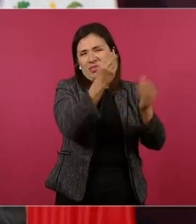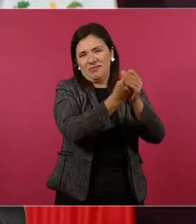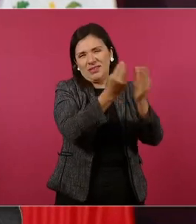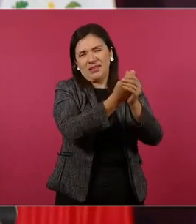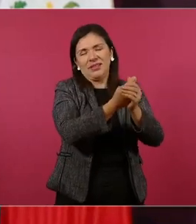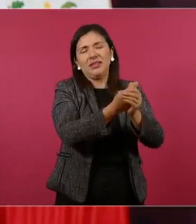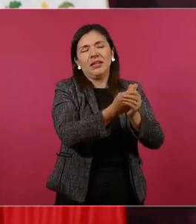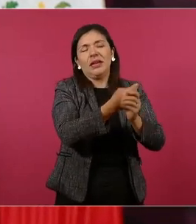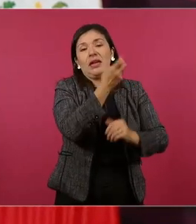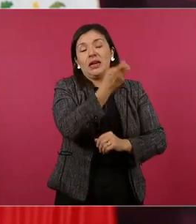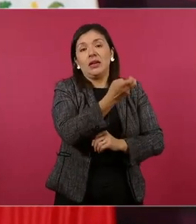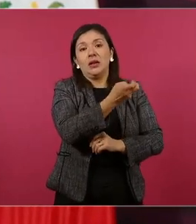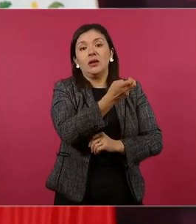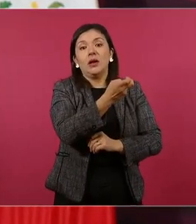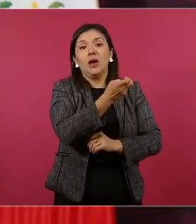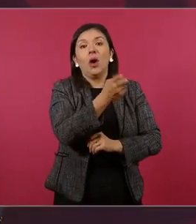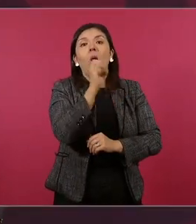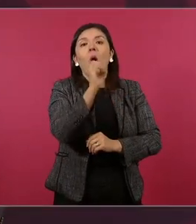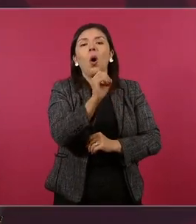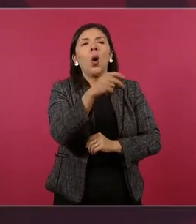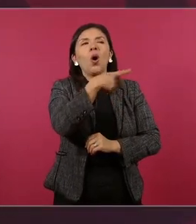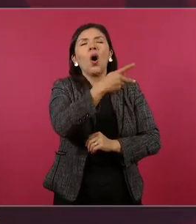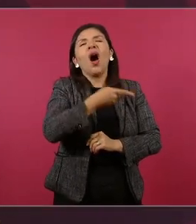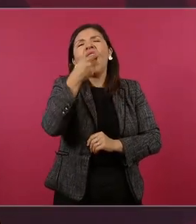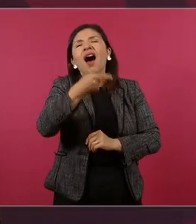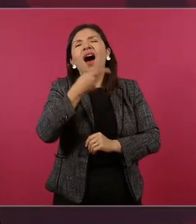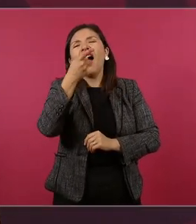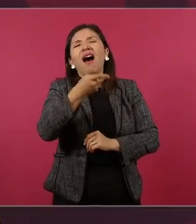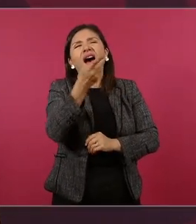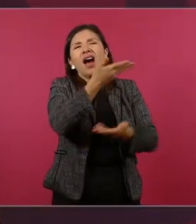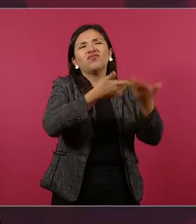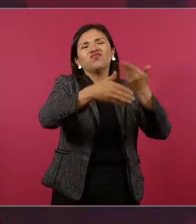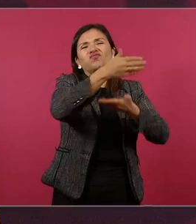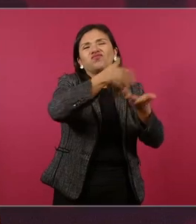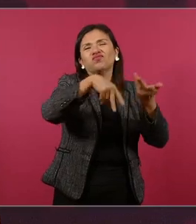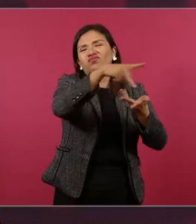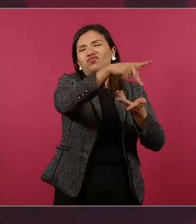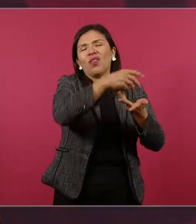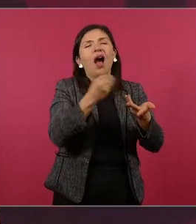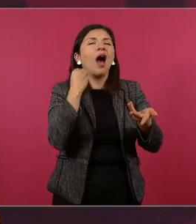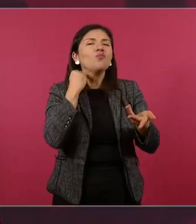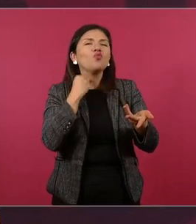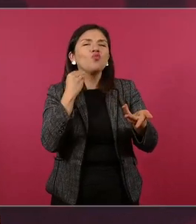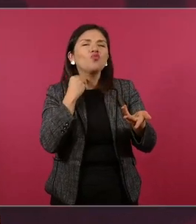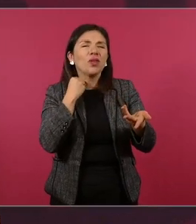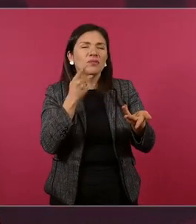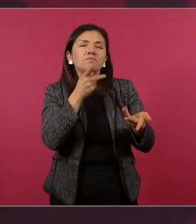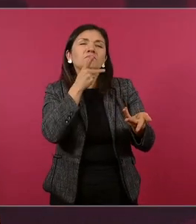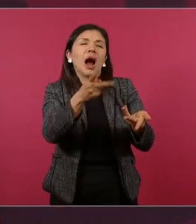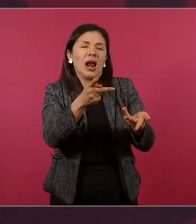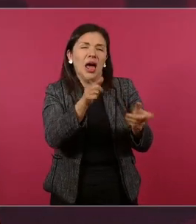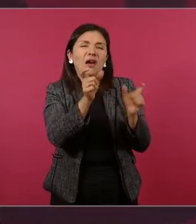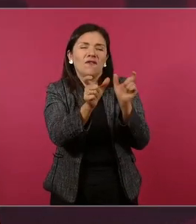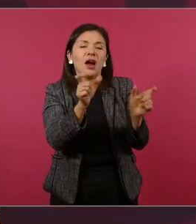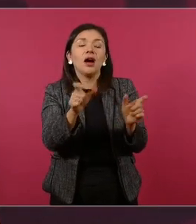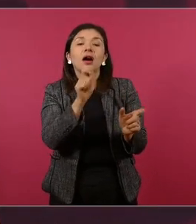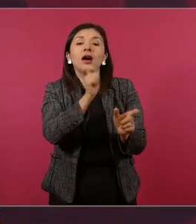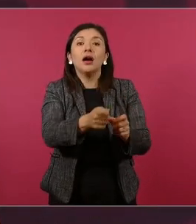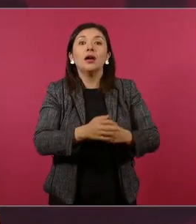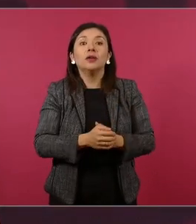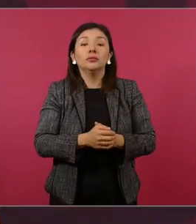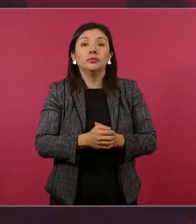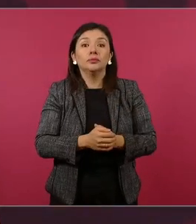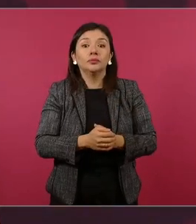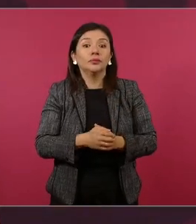legales o del argot de los abogados no